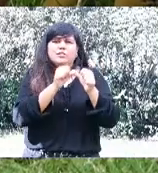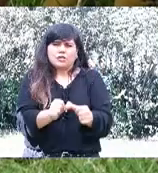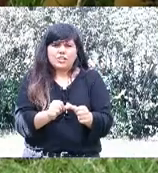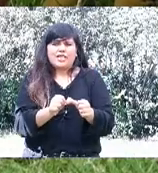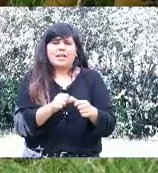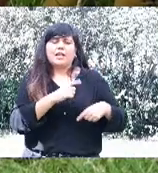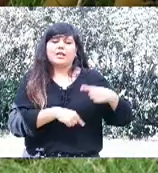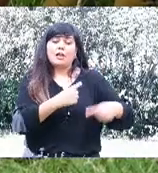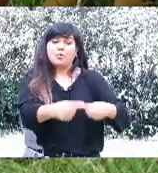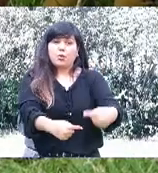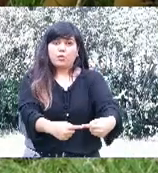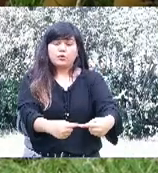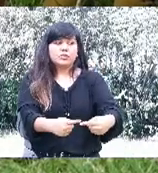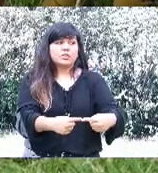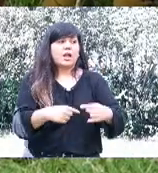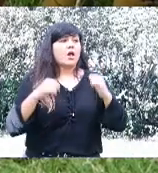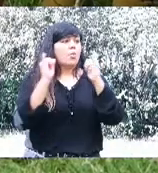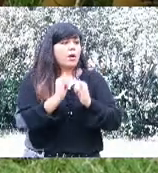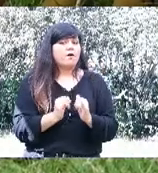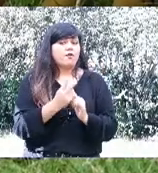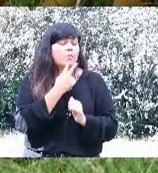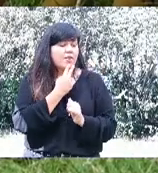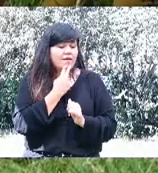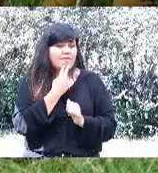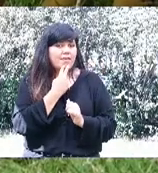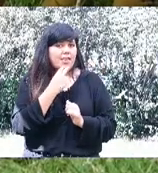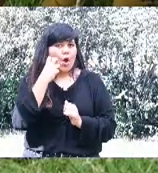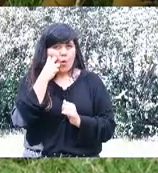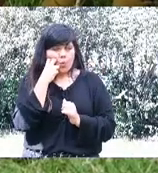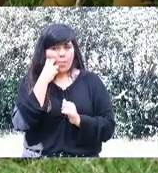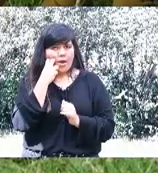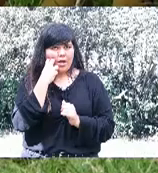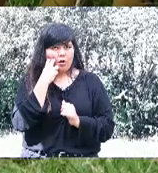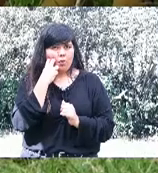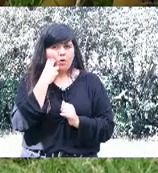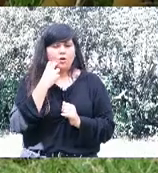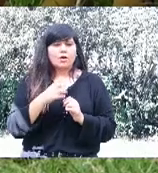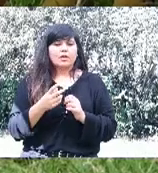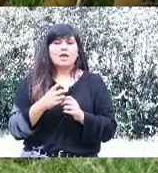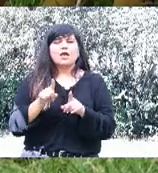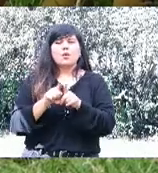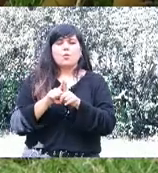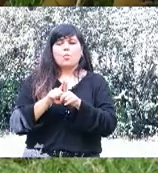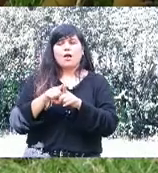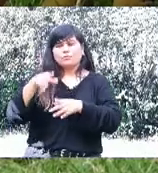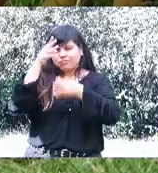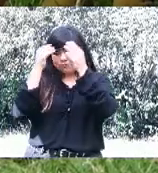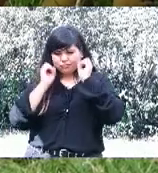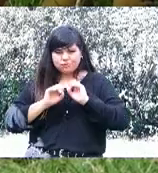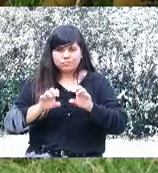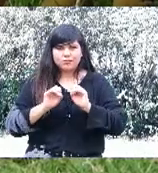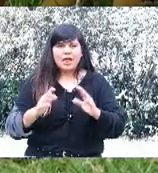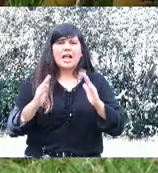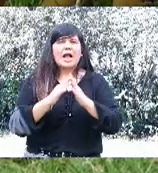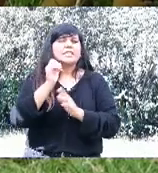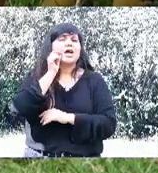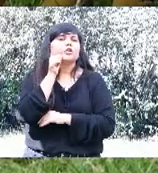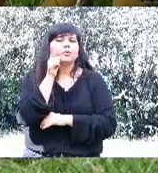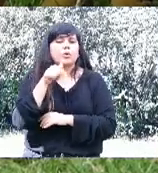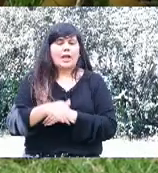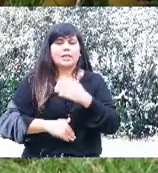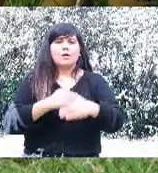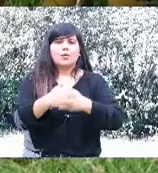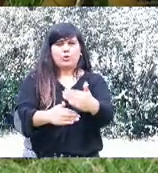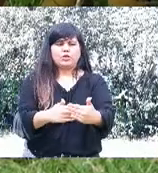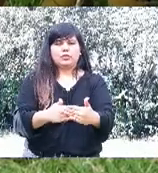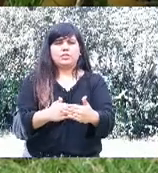reproducir culturalmente una forma de vida una forma de ser humanos donde la autoeducación ha estado siempre presente casa azul Es parte de este